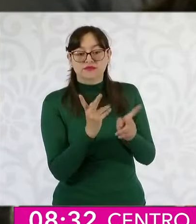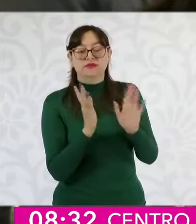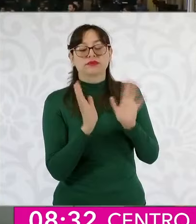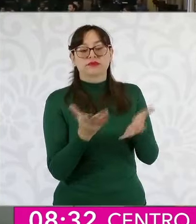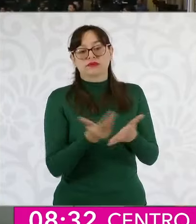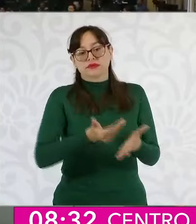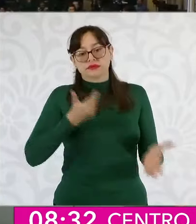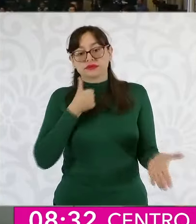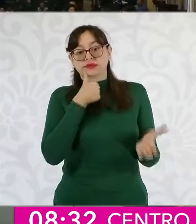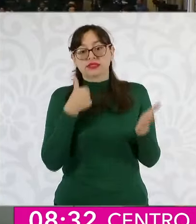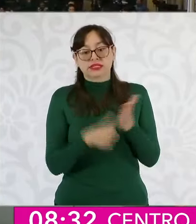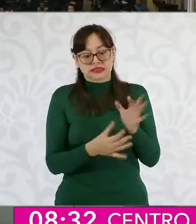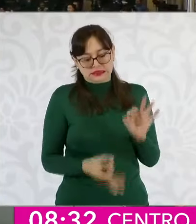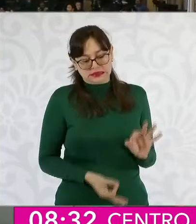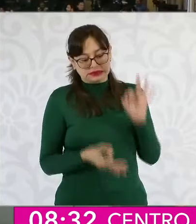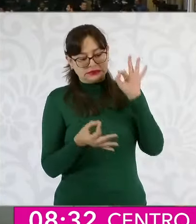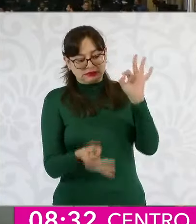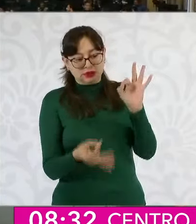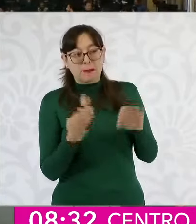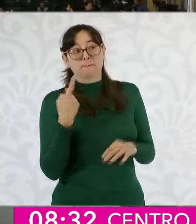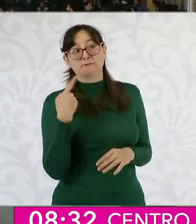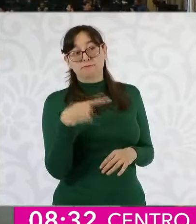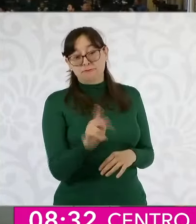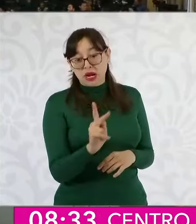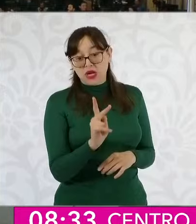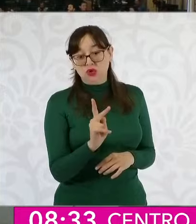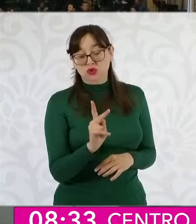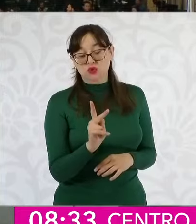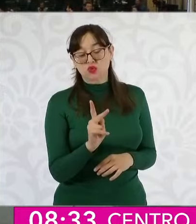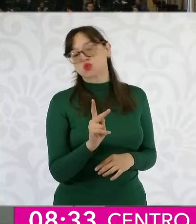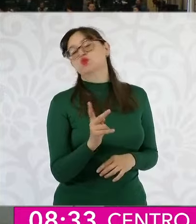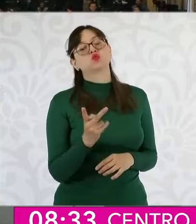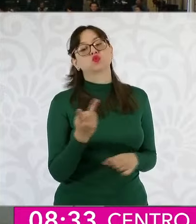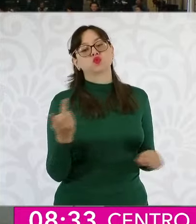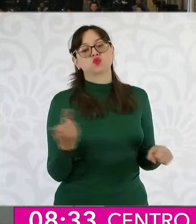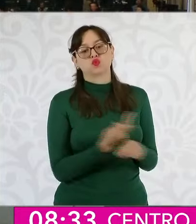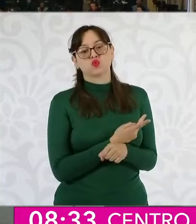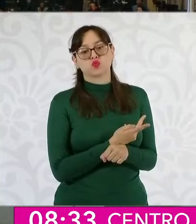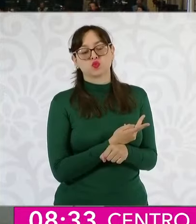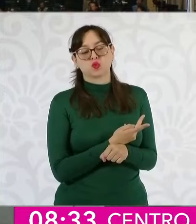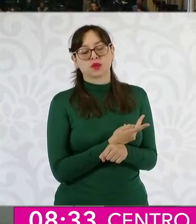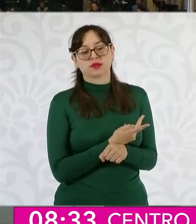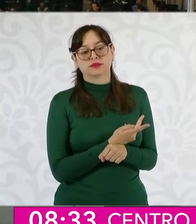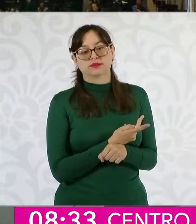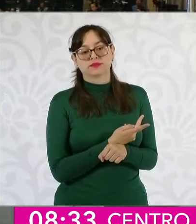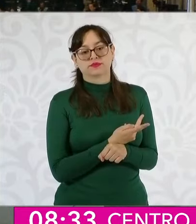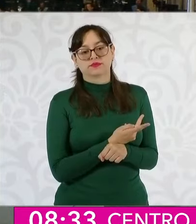muy puntual. ¿No estaríamos quedando un poquito atrás el canciller,